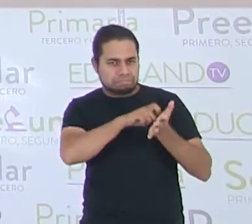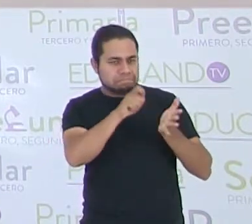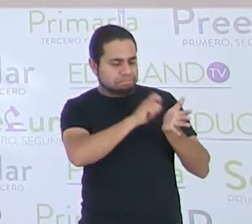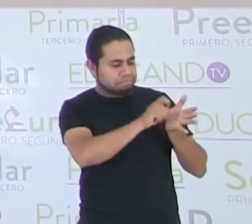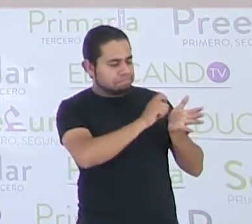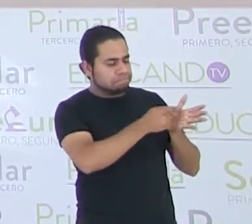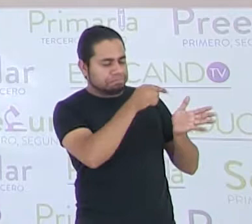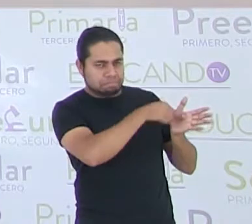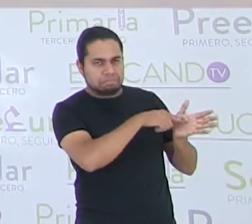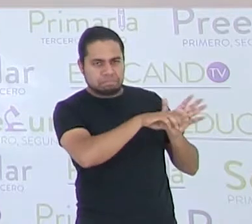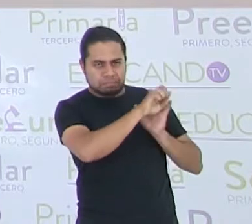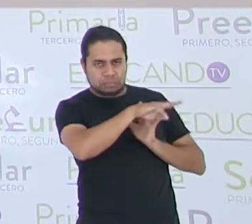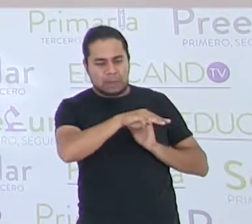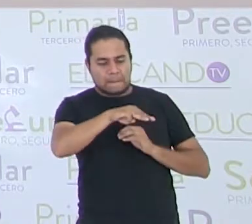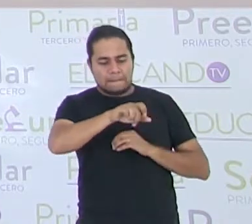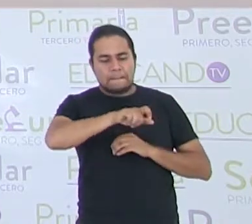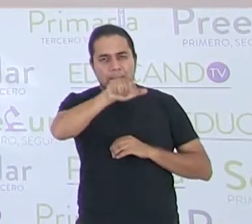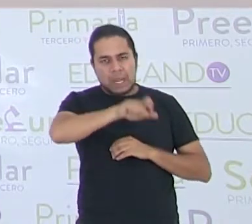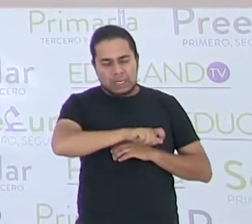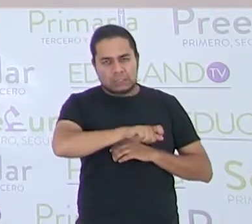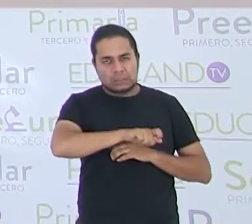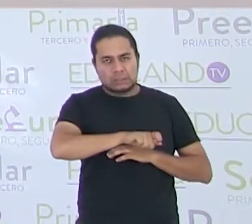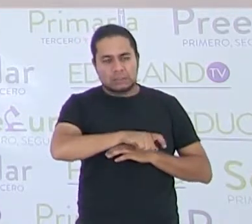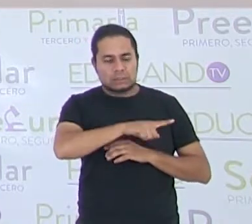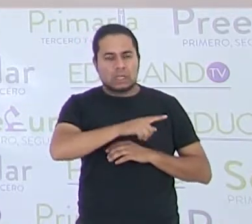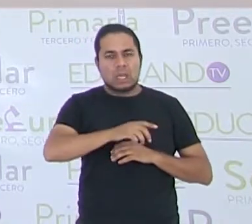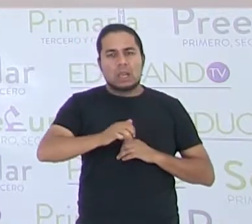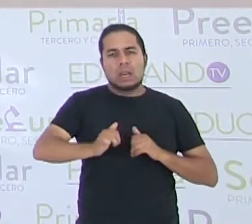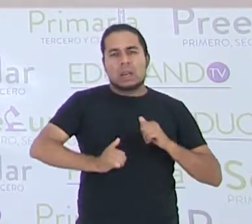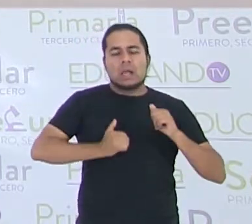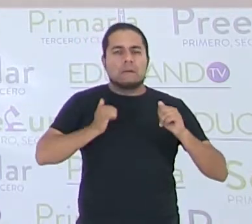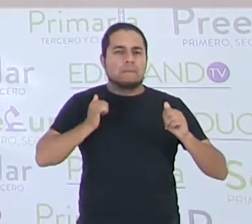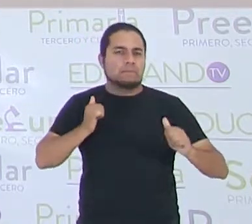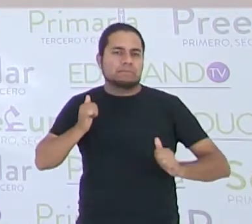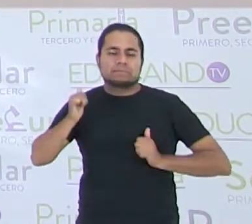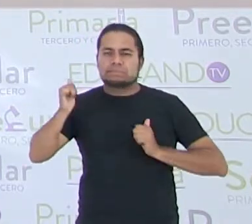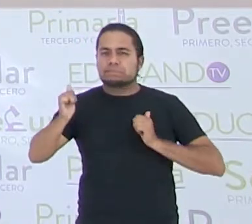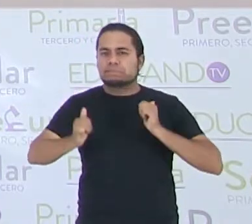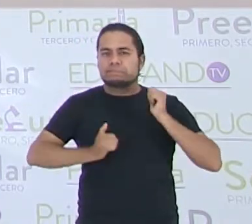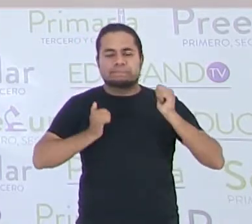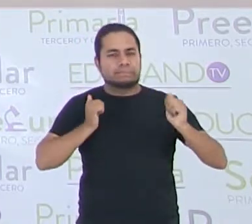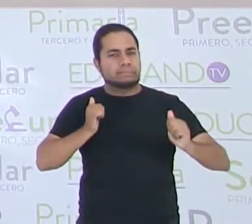que Max se aprovechaba